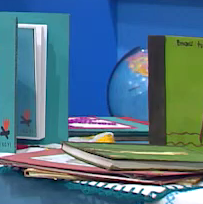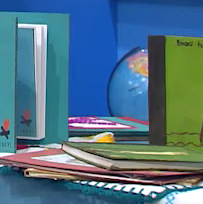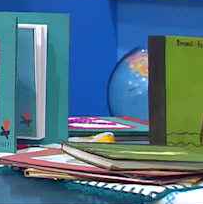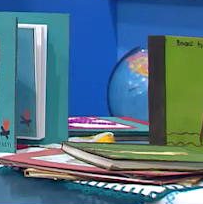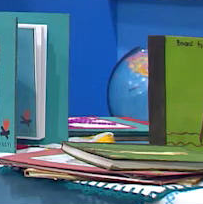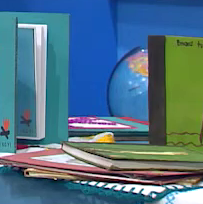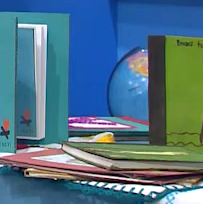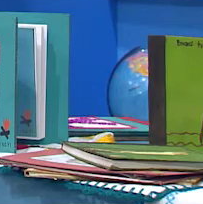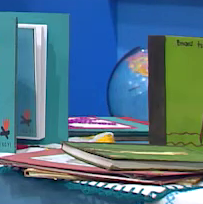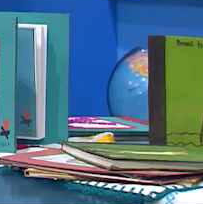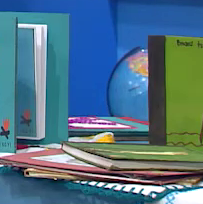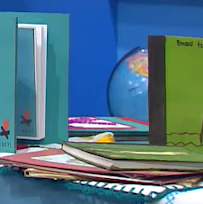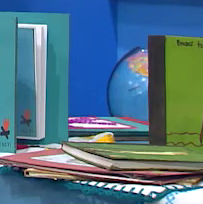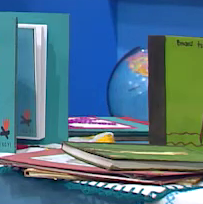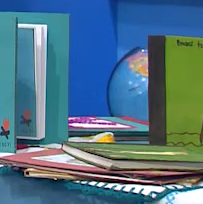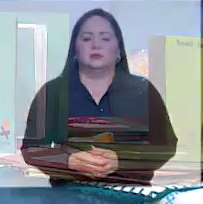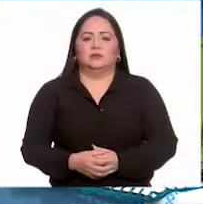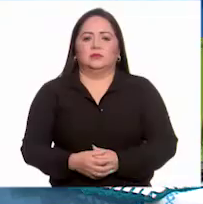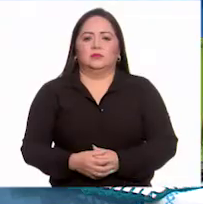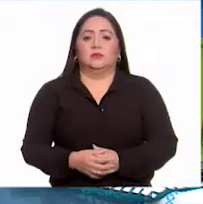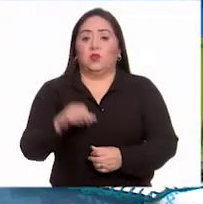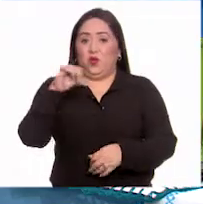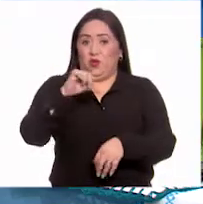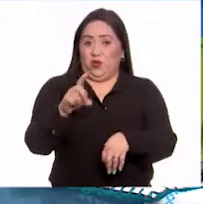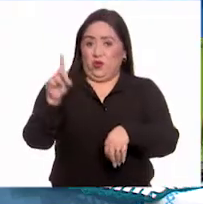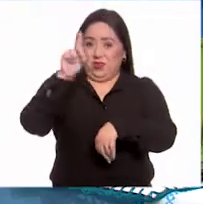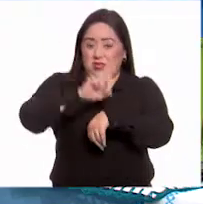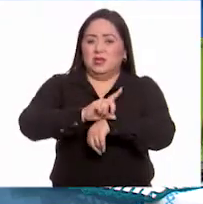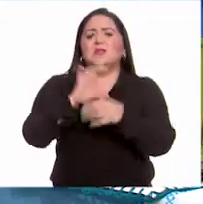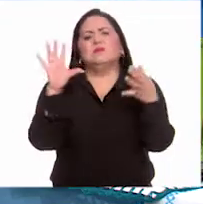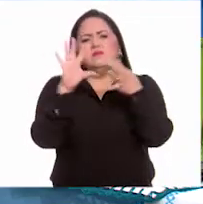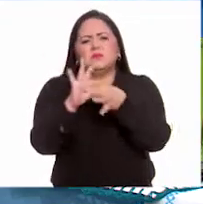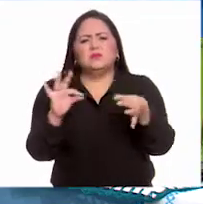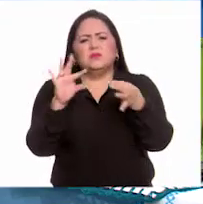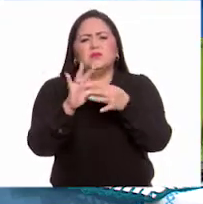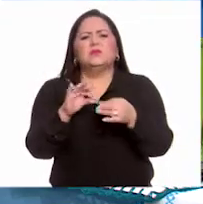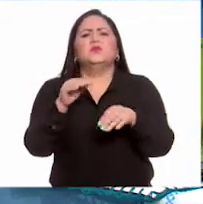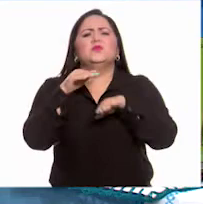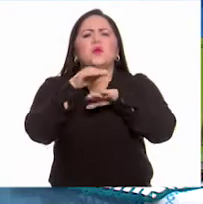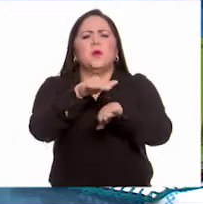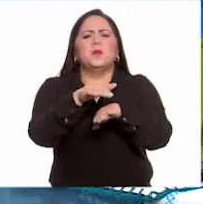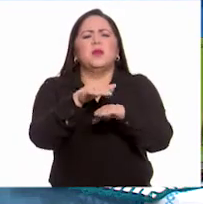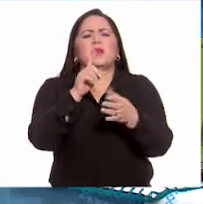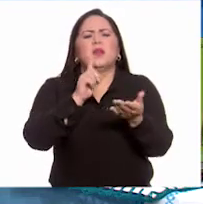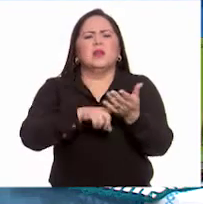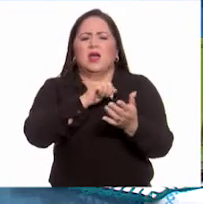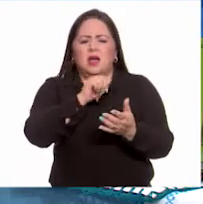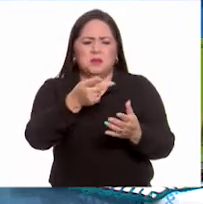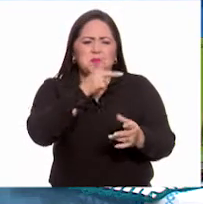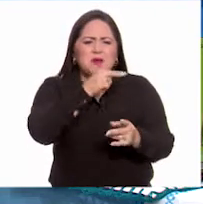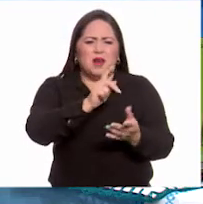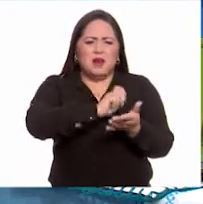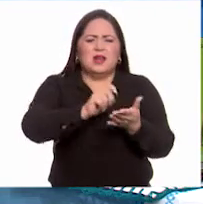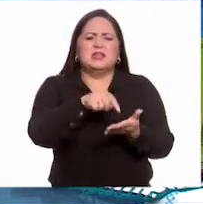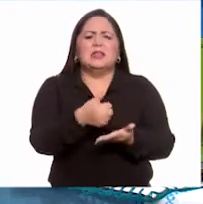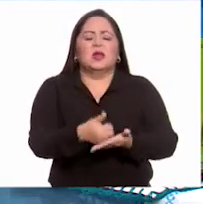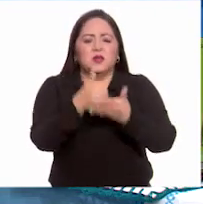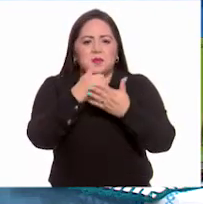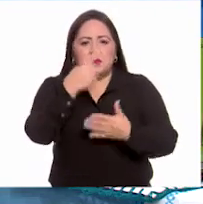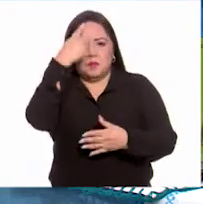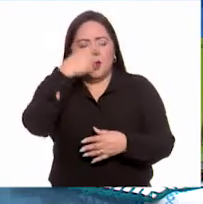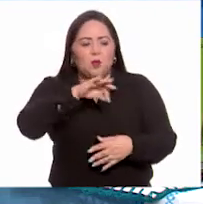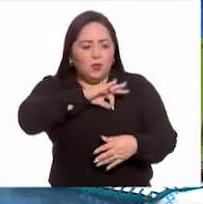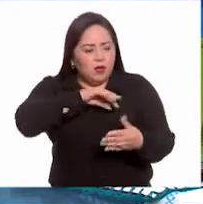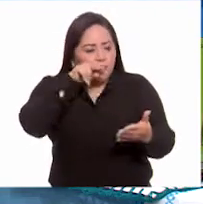y ahí matan allí. El día de hoy hablaremos sobre un tipo de portador textual que nos ayudará a